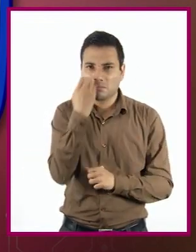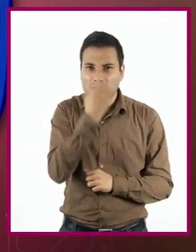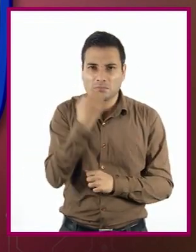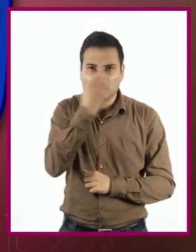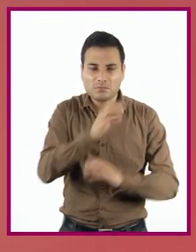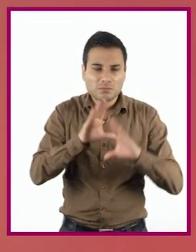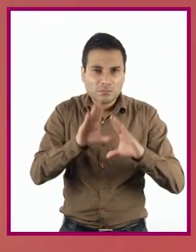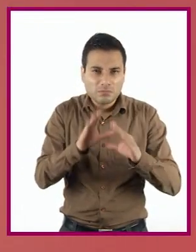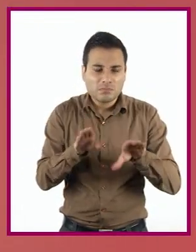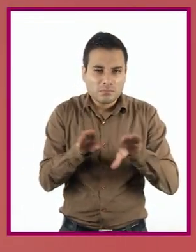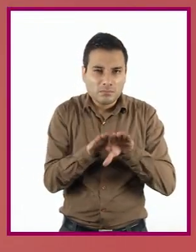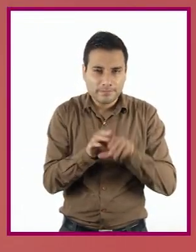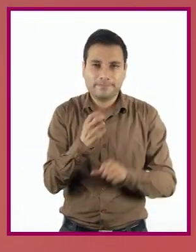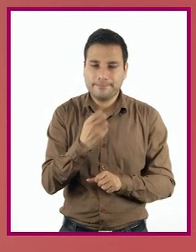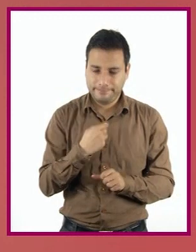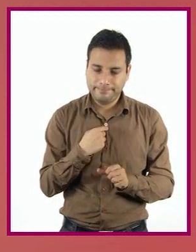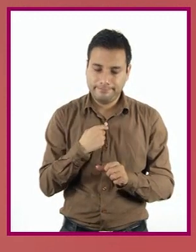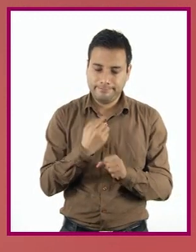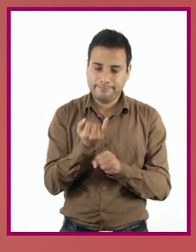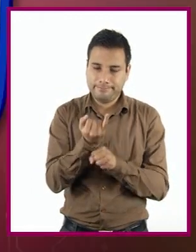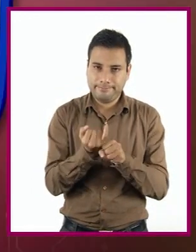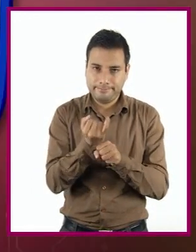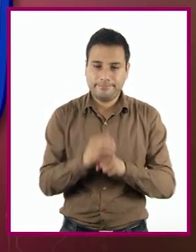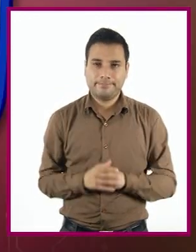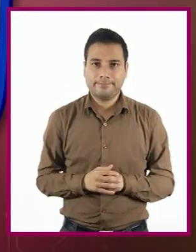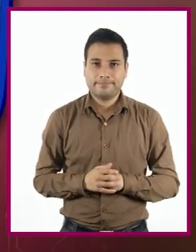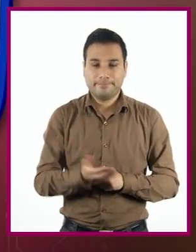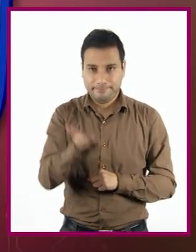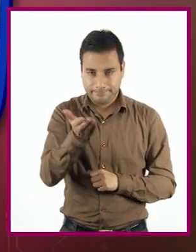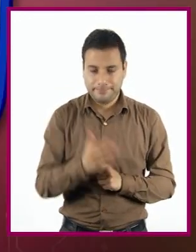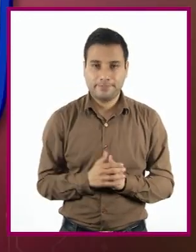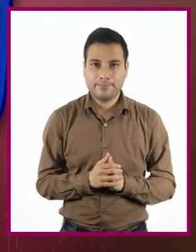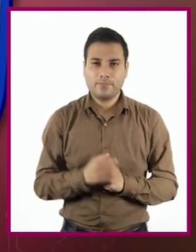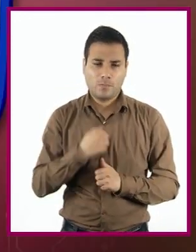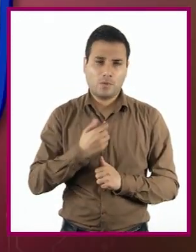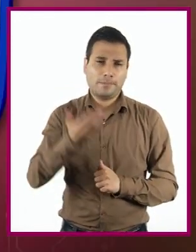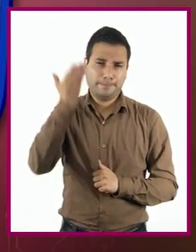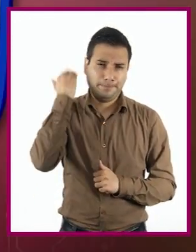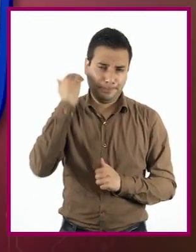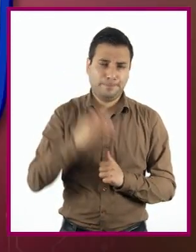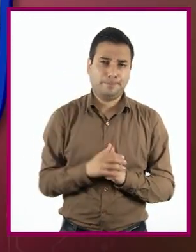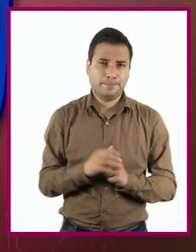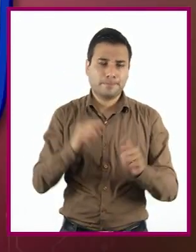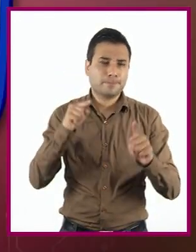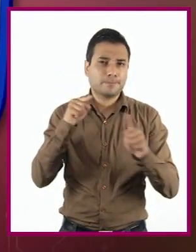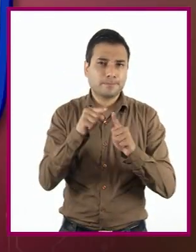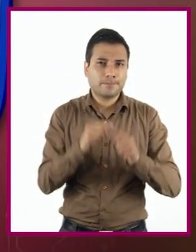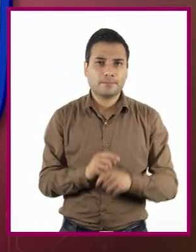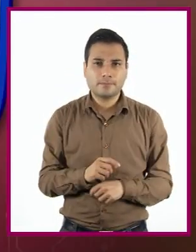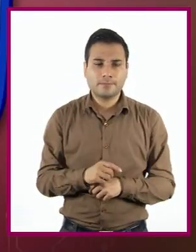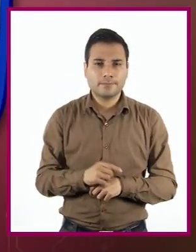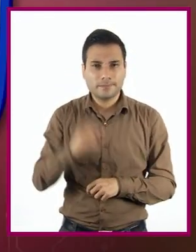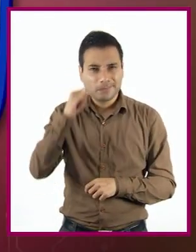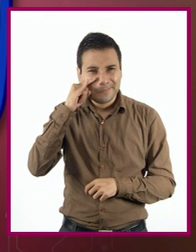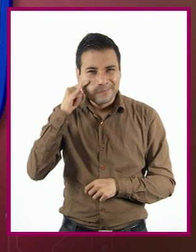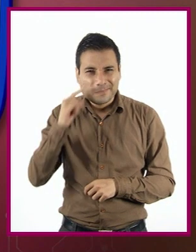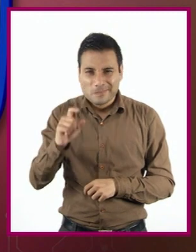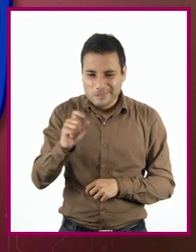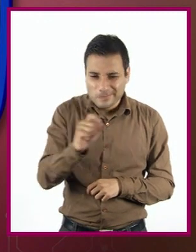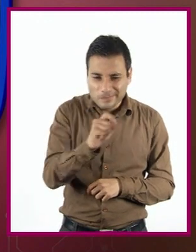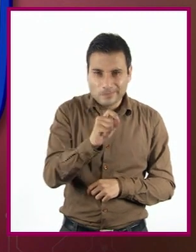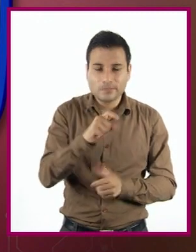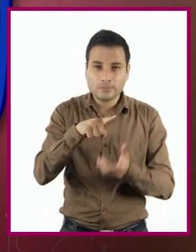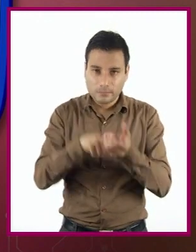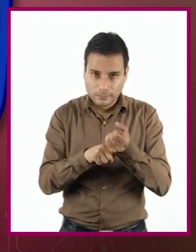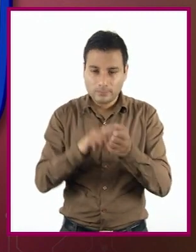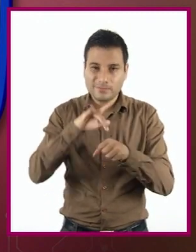escuelas. Doctor Hugo César. Desde hace algunos años trabajo con los microorganismos que se asocian a cactáceas. Hay